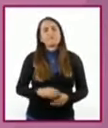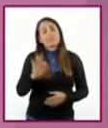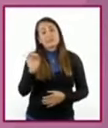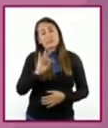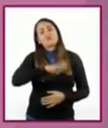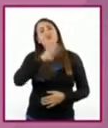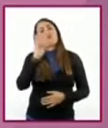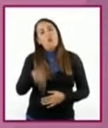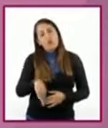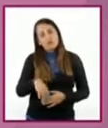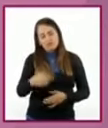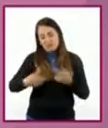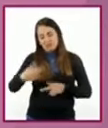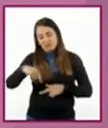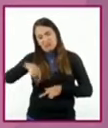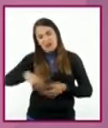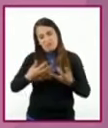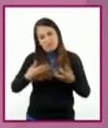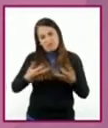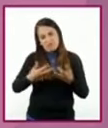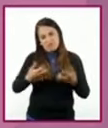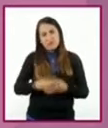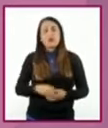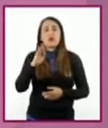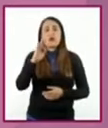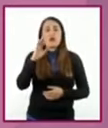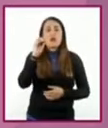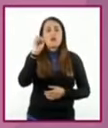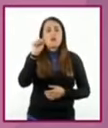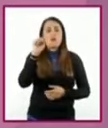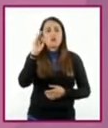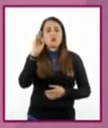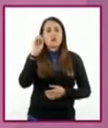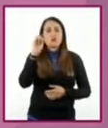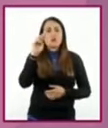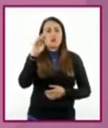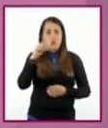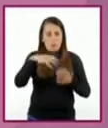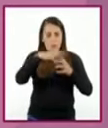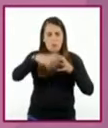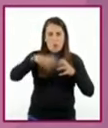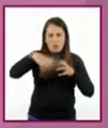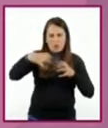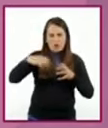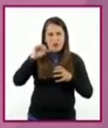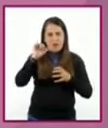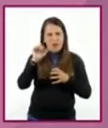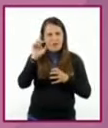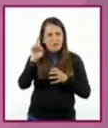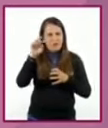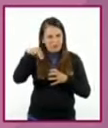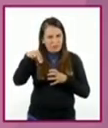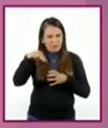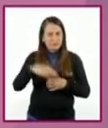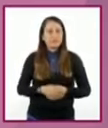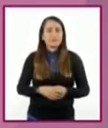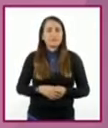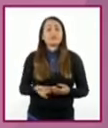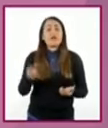Otra gran participación del fósforo es en la famosa molécula de ADN, aquella que